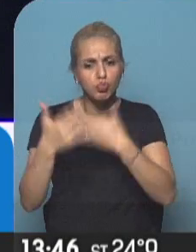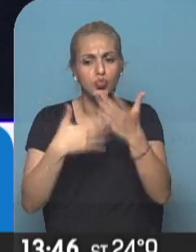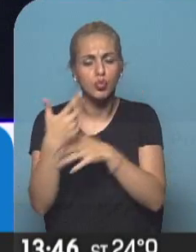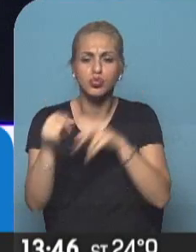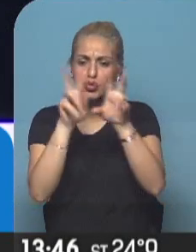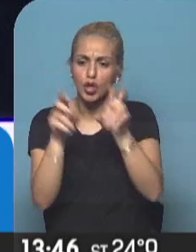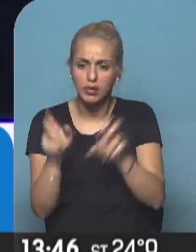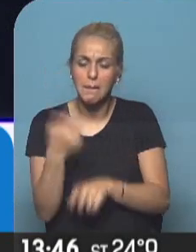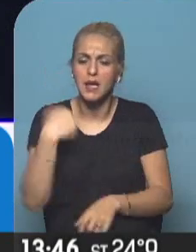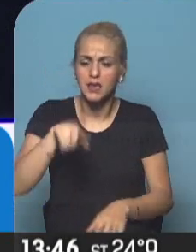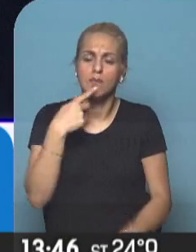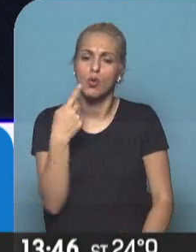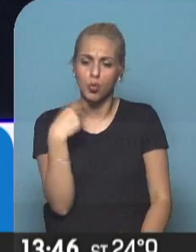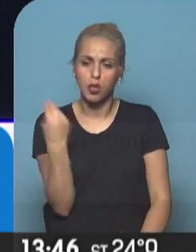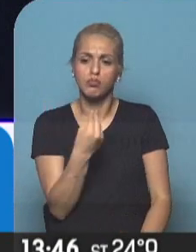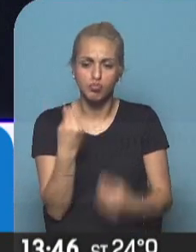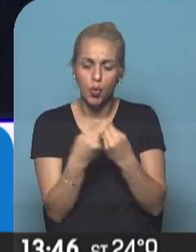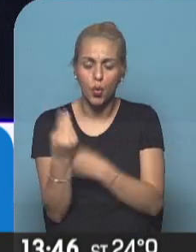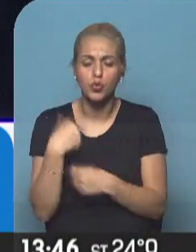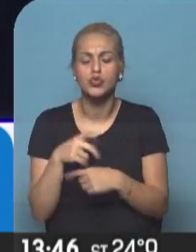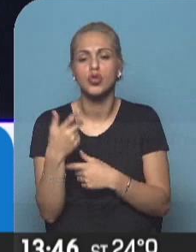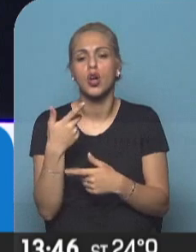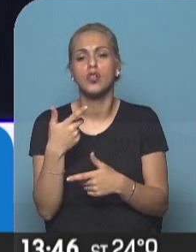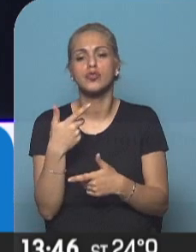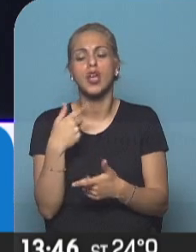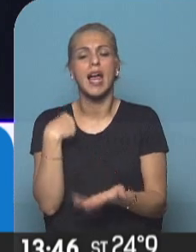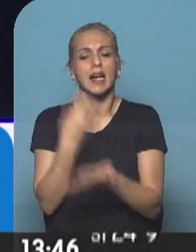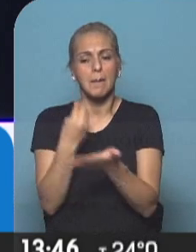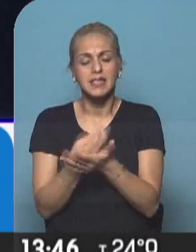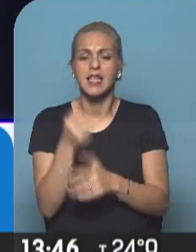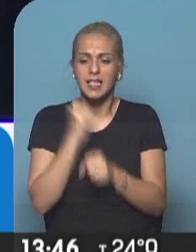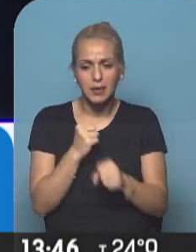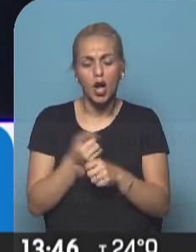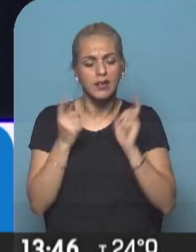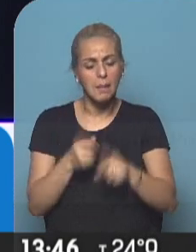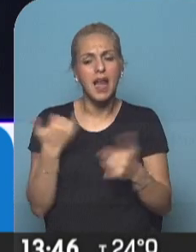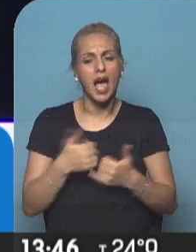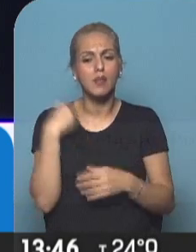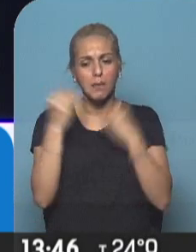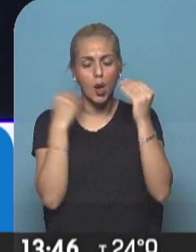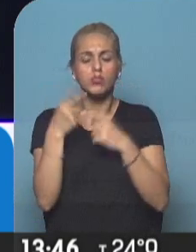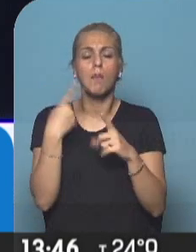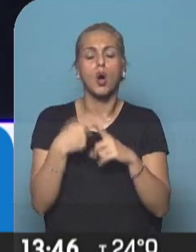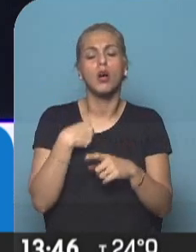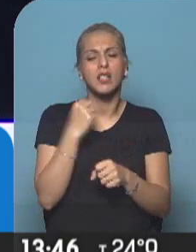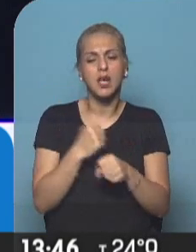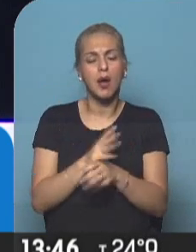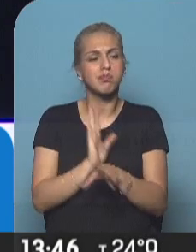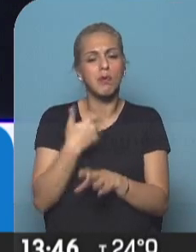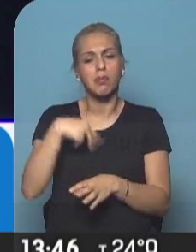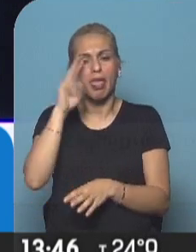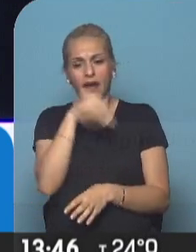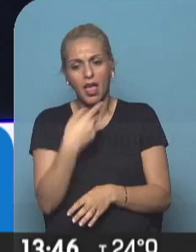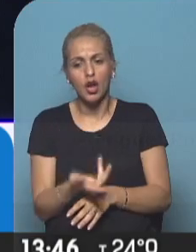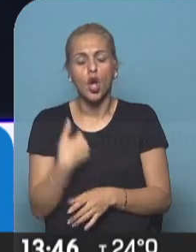son de inquietud común. Los representantes de los trabajadores también se preocupan por la informalidad laboral y nos han propuesto